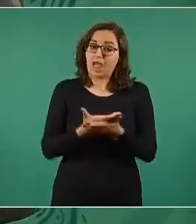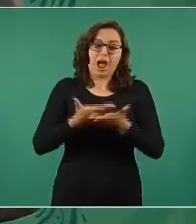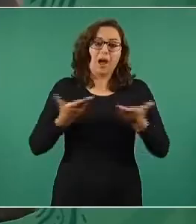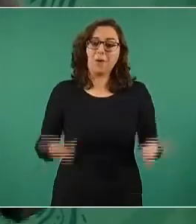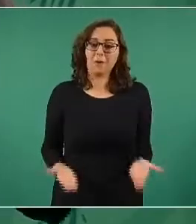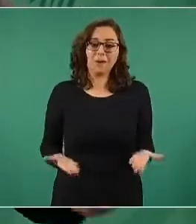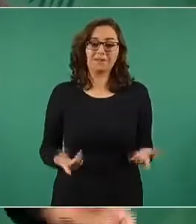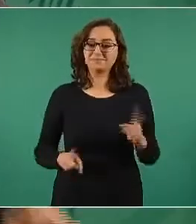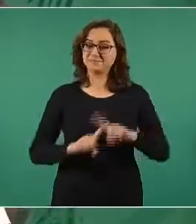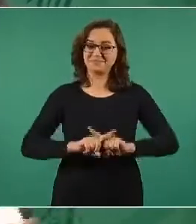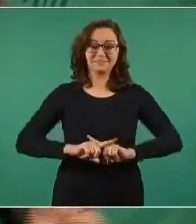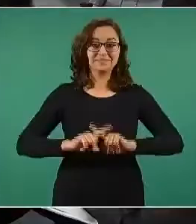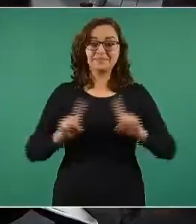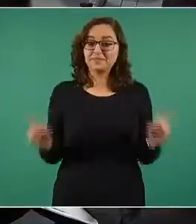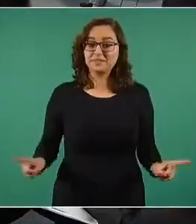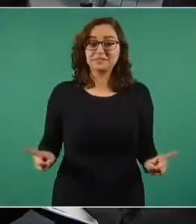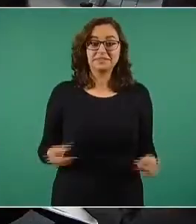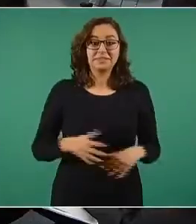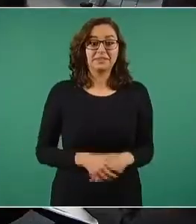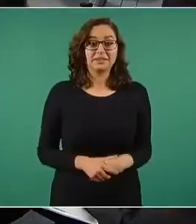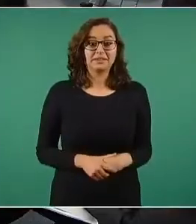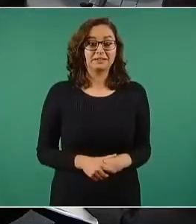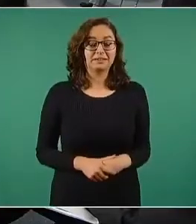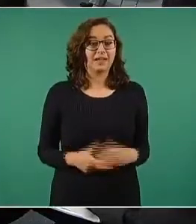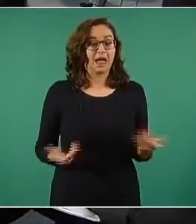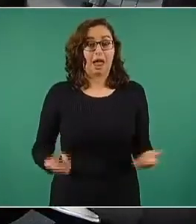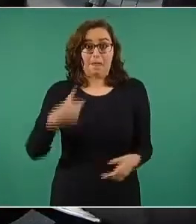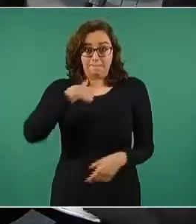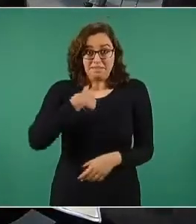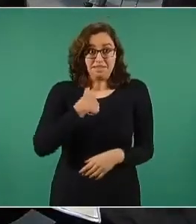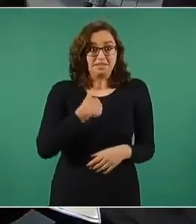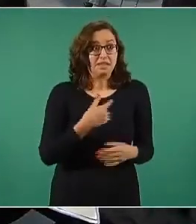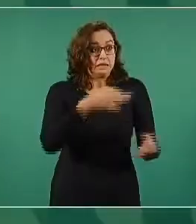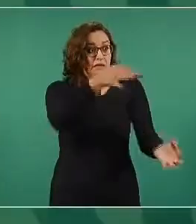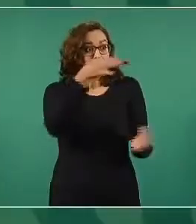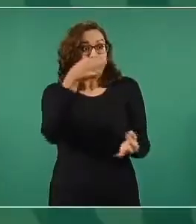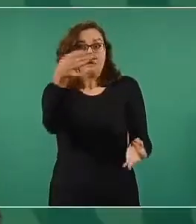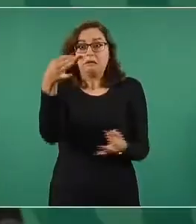Ahora nadie me viene a decir, a ver, ¿qué le parece el discurso?